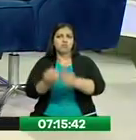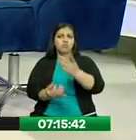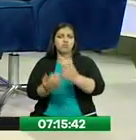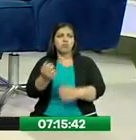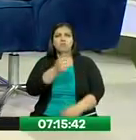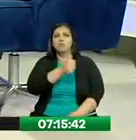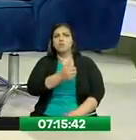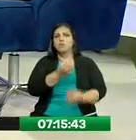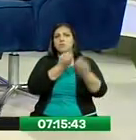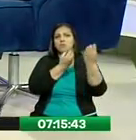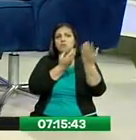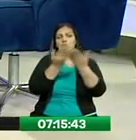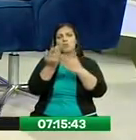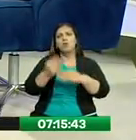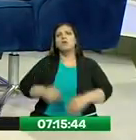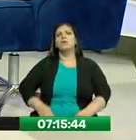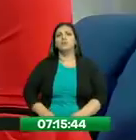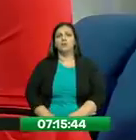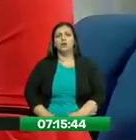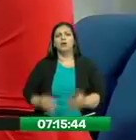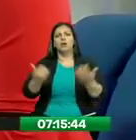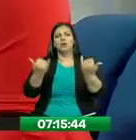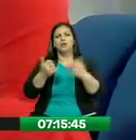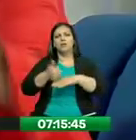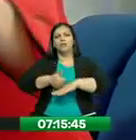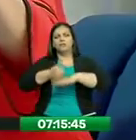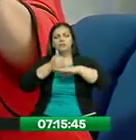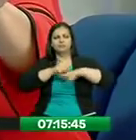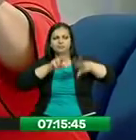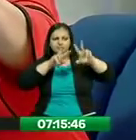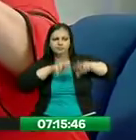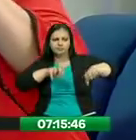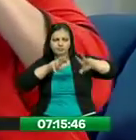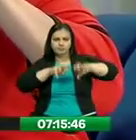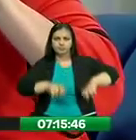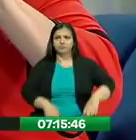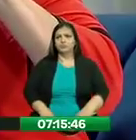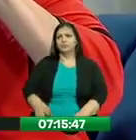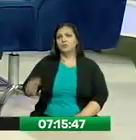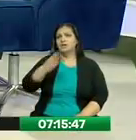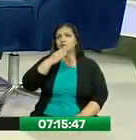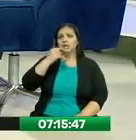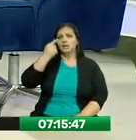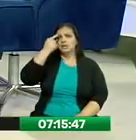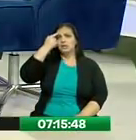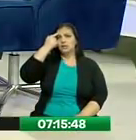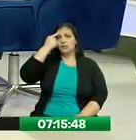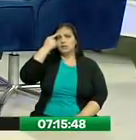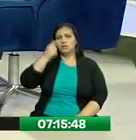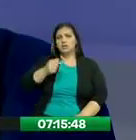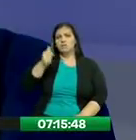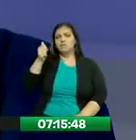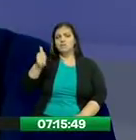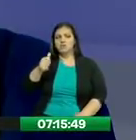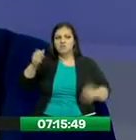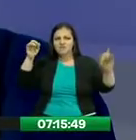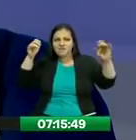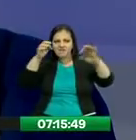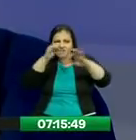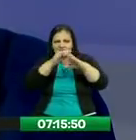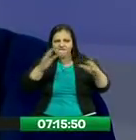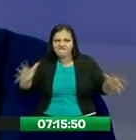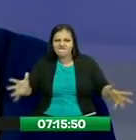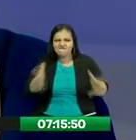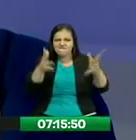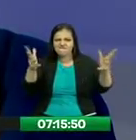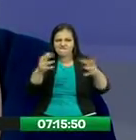que tiene o no responsabilidad del exmandatario y sus afines, lo determinará la fiscalía y las investigaciones. Yo creo que sí, lo debería investigar así, pero no